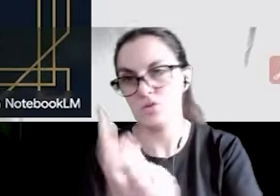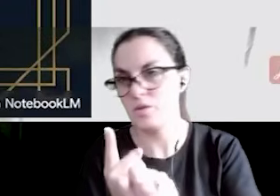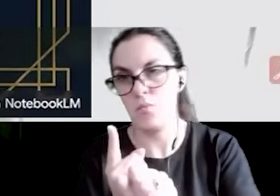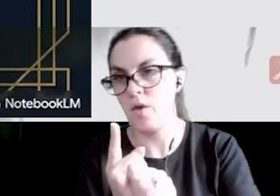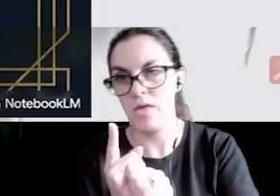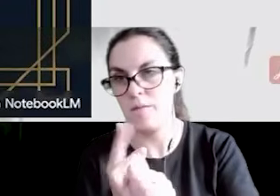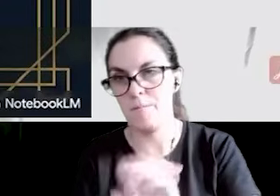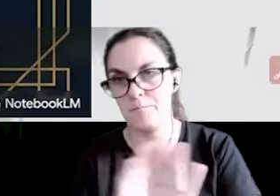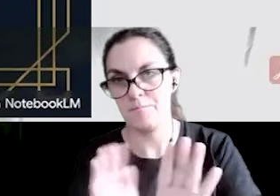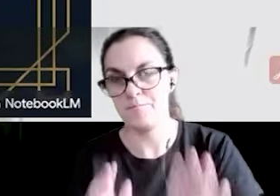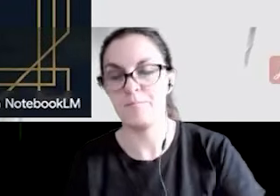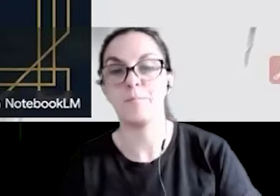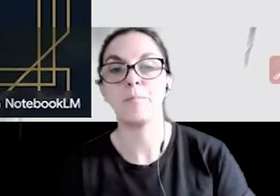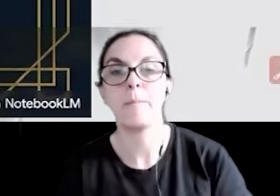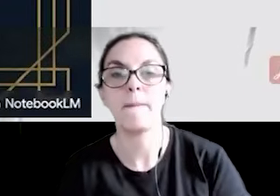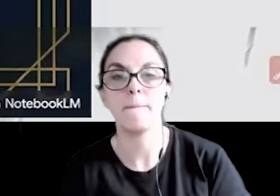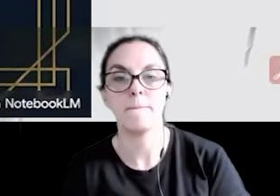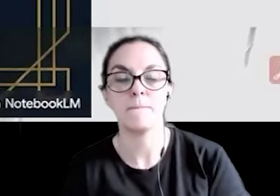contribuyente dentro de este régimen.